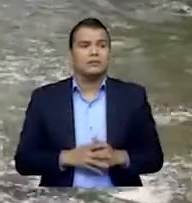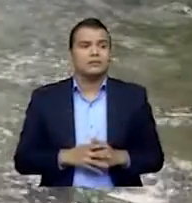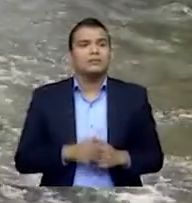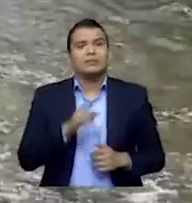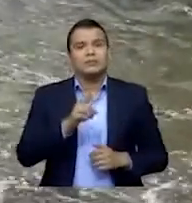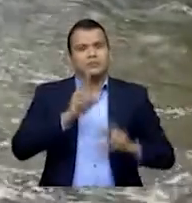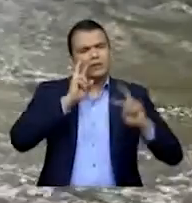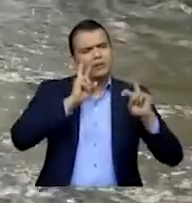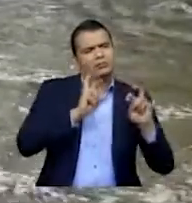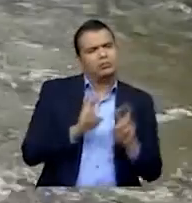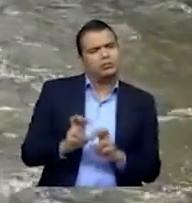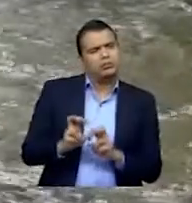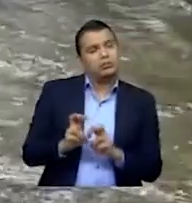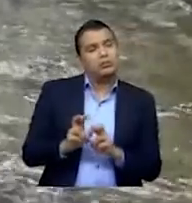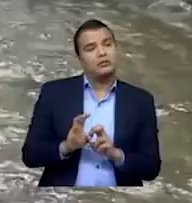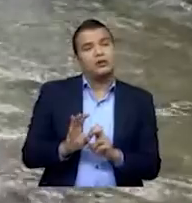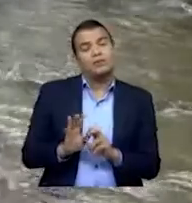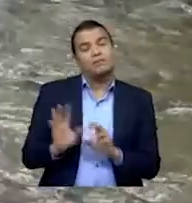importante